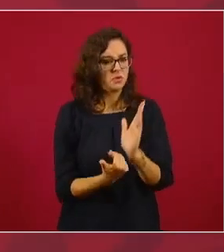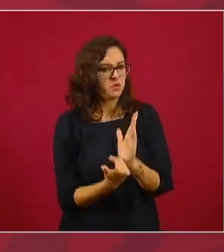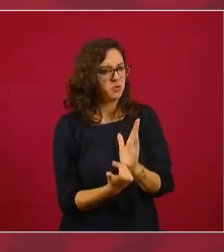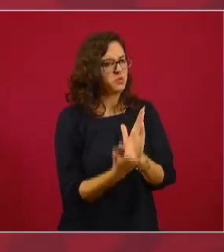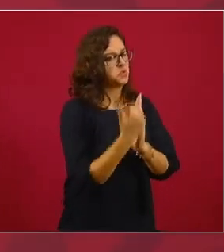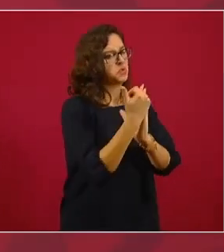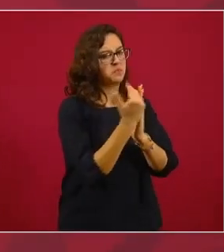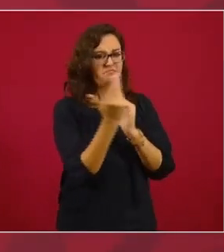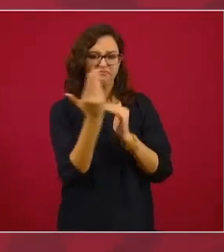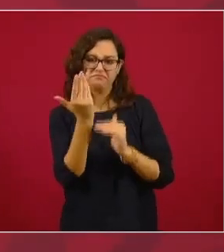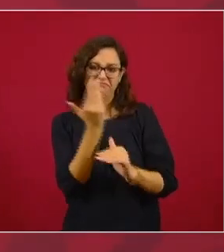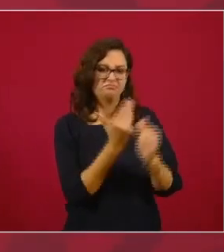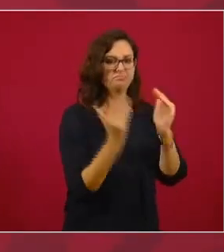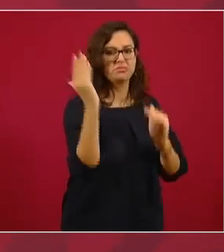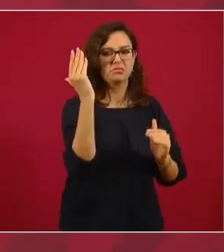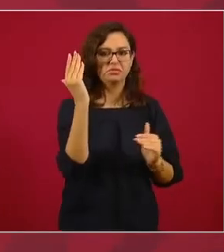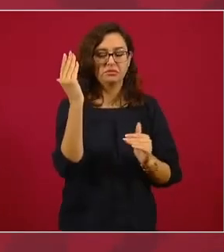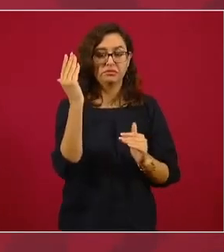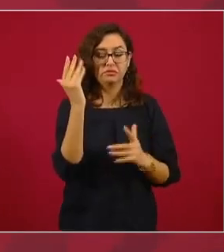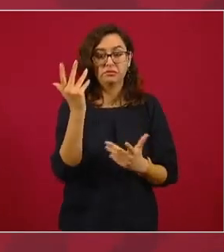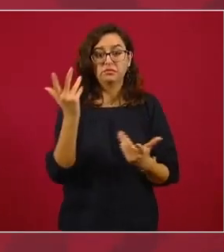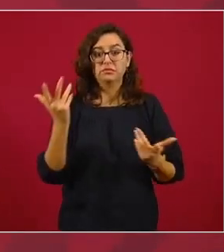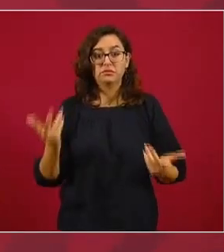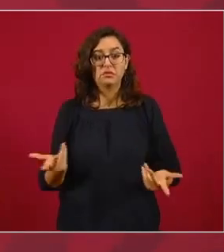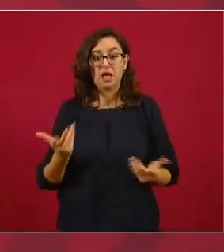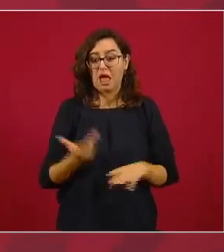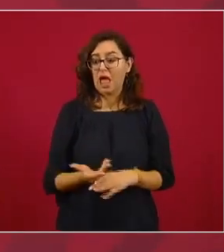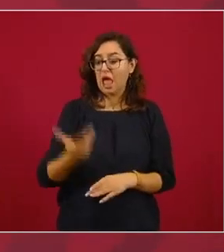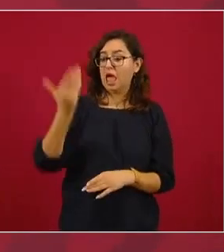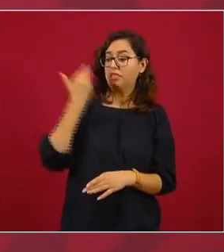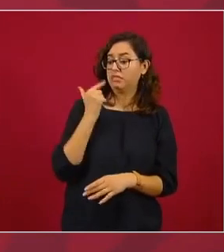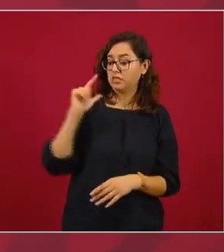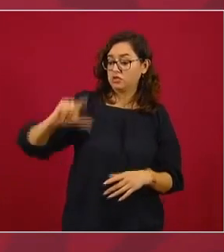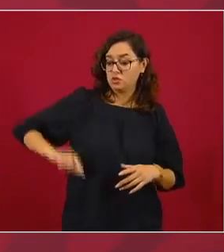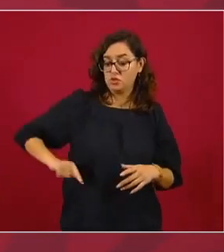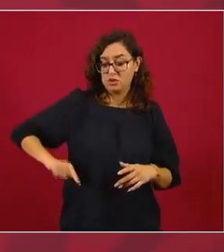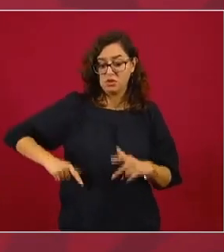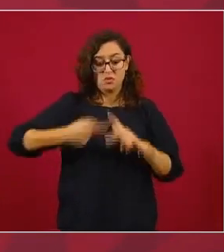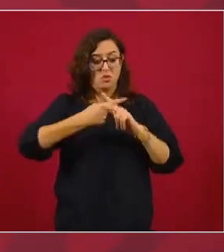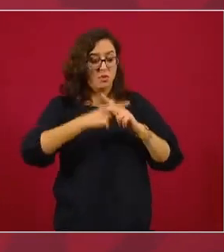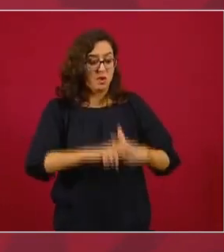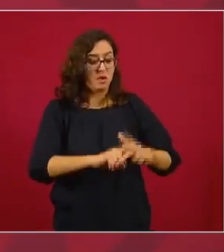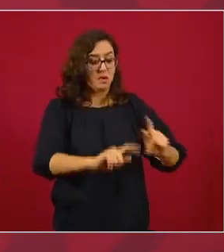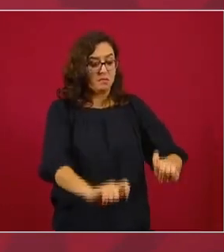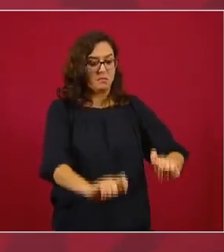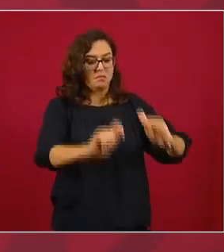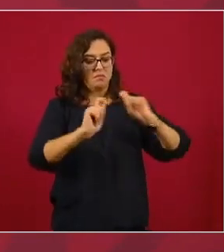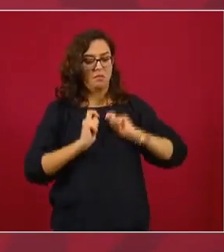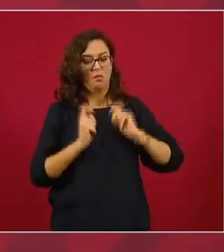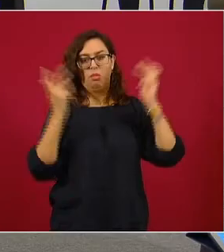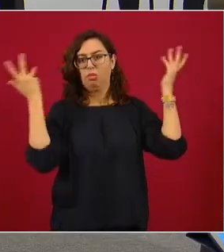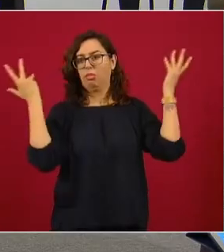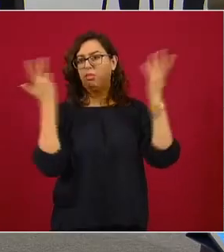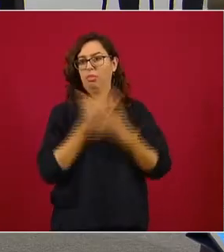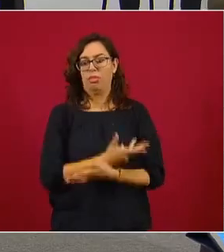Encontramos que no había médicos suficientes, especialistas